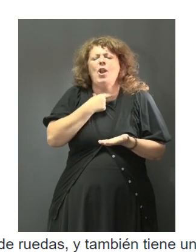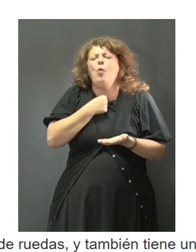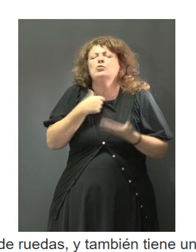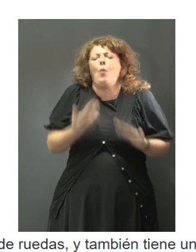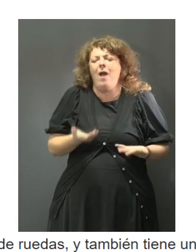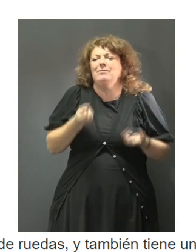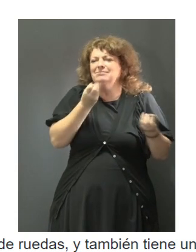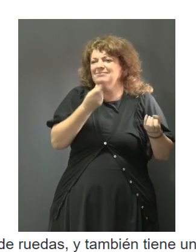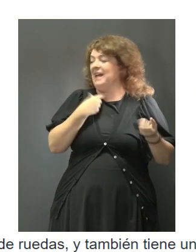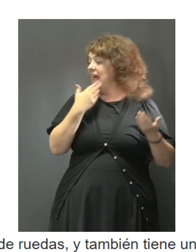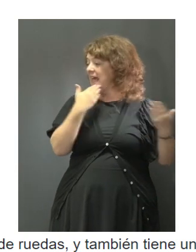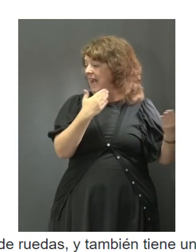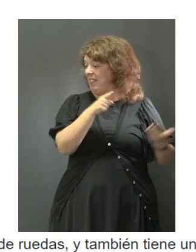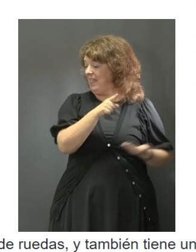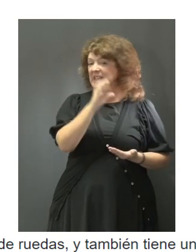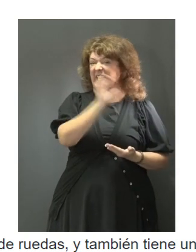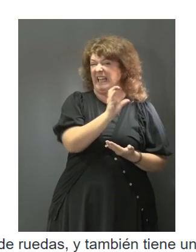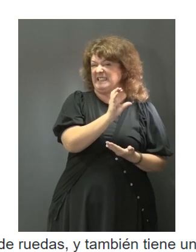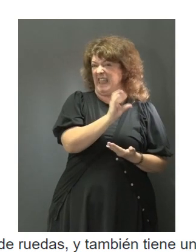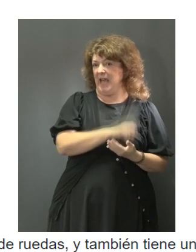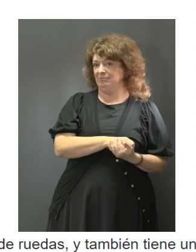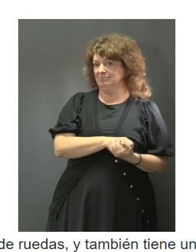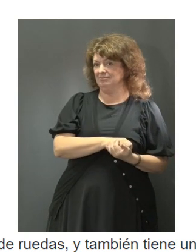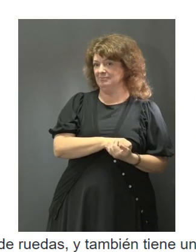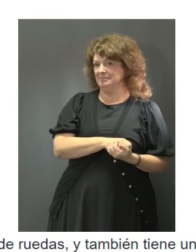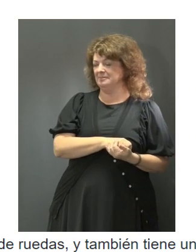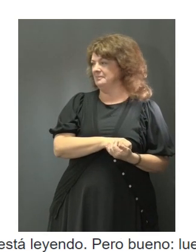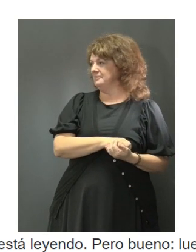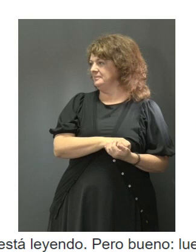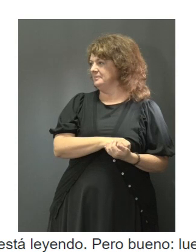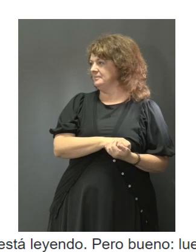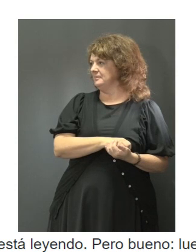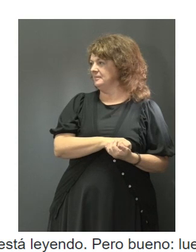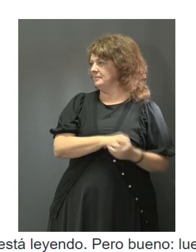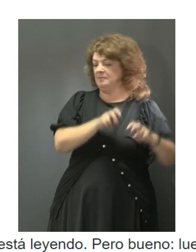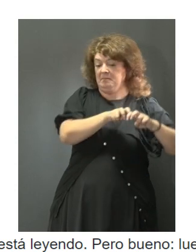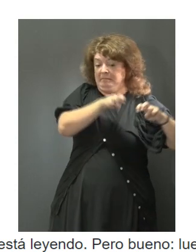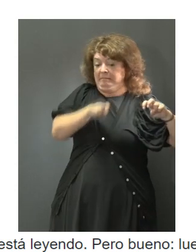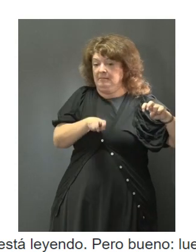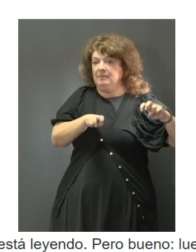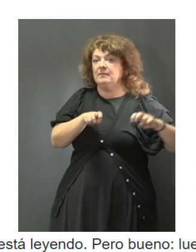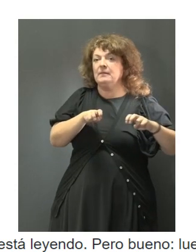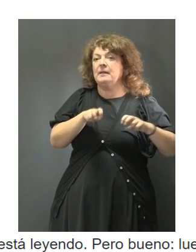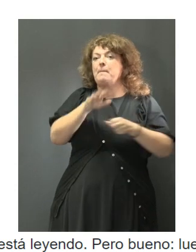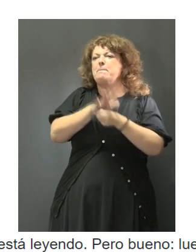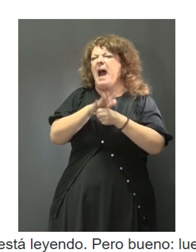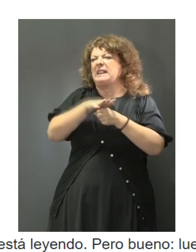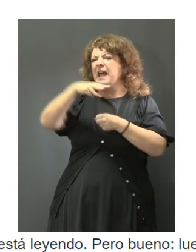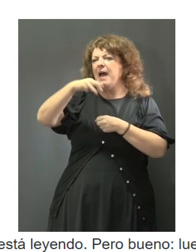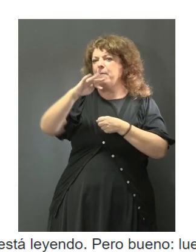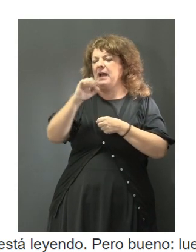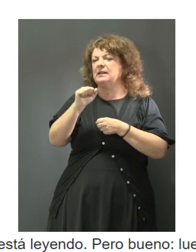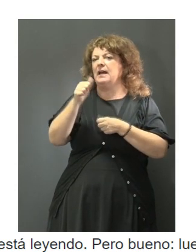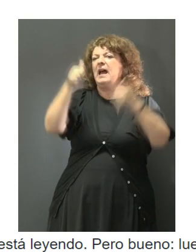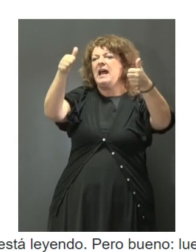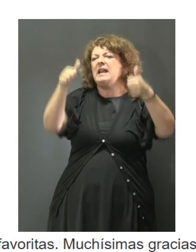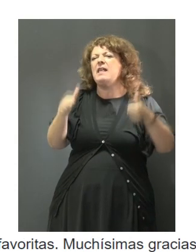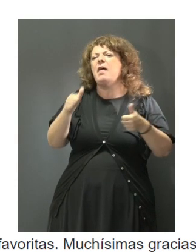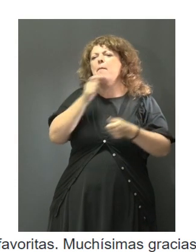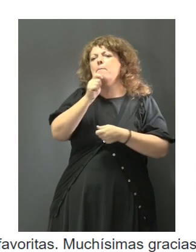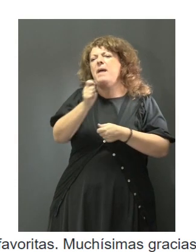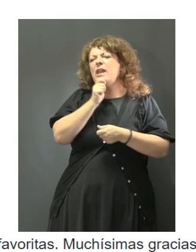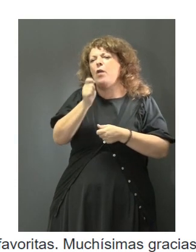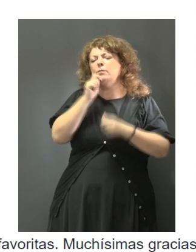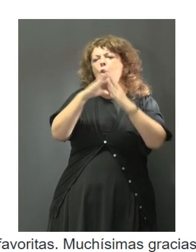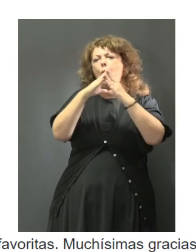favoritas. Muchísimas gracias, Cristian, por estar aquí. A continuación, Marta Prieto. Es licenciada en Periodismo